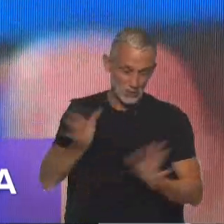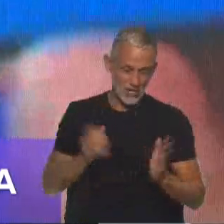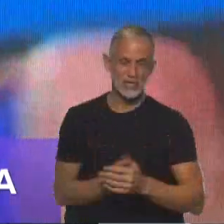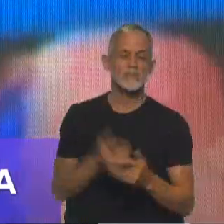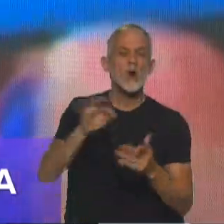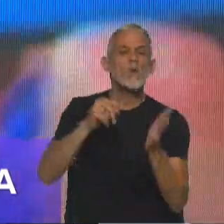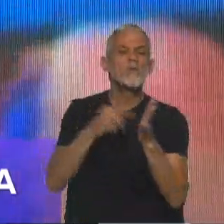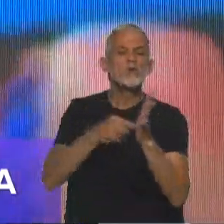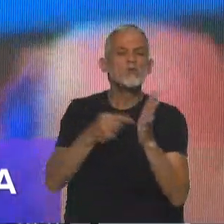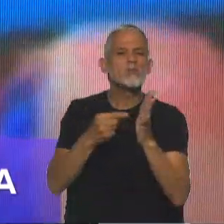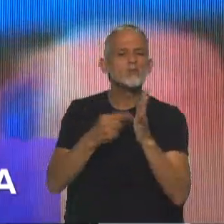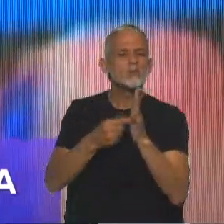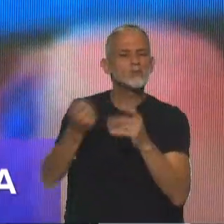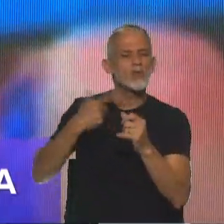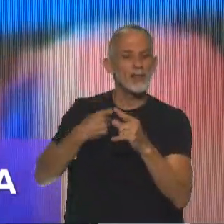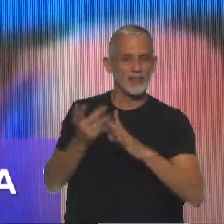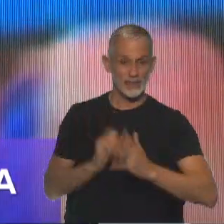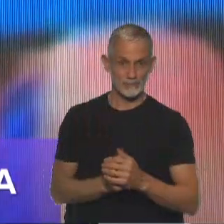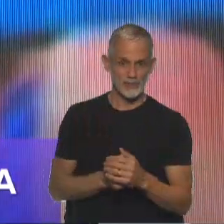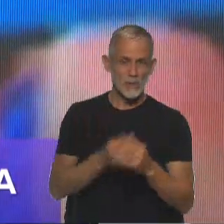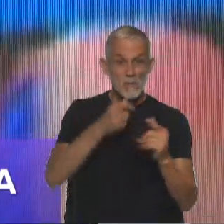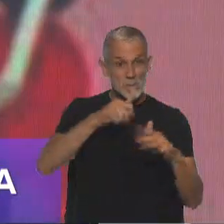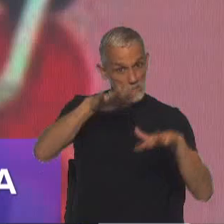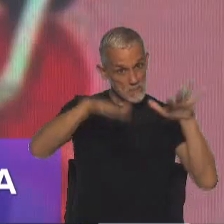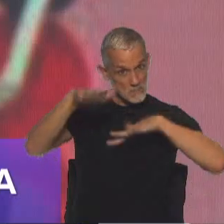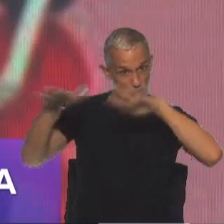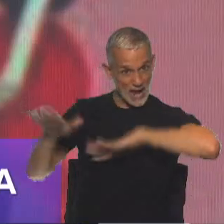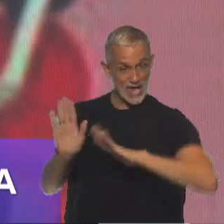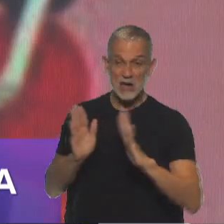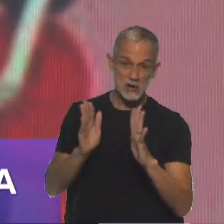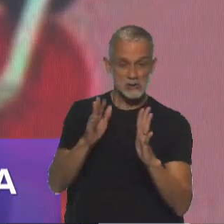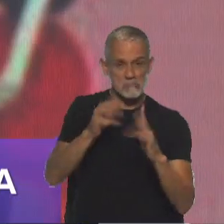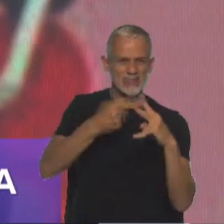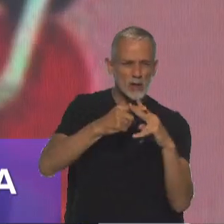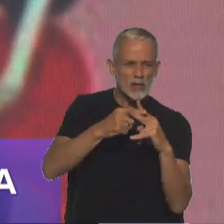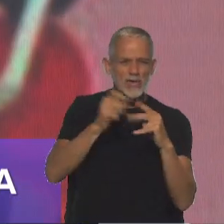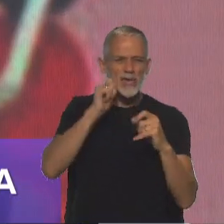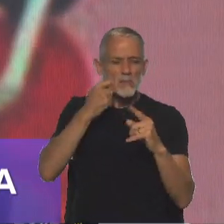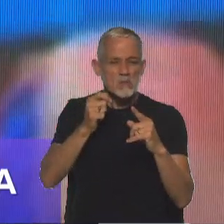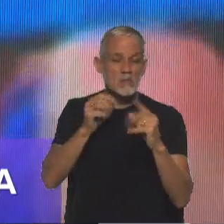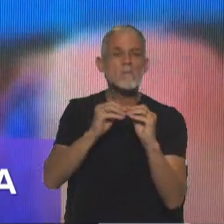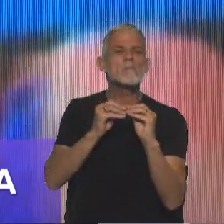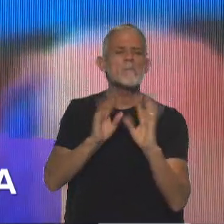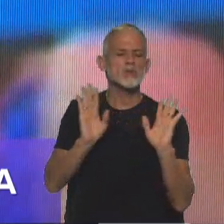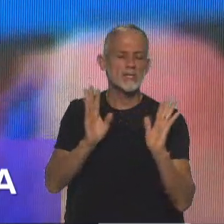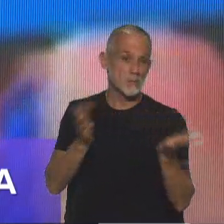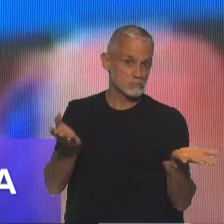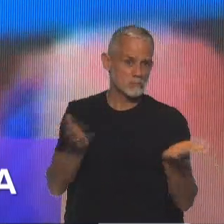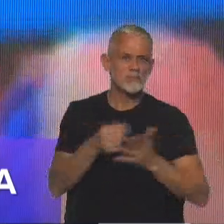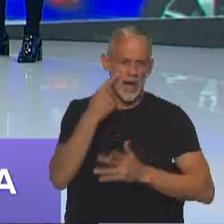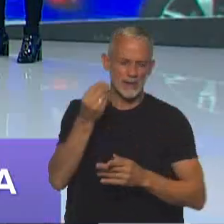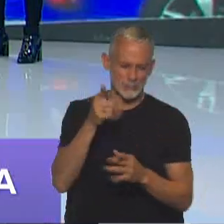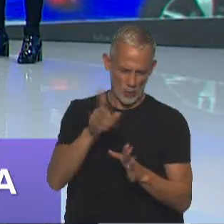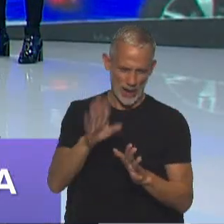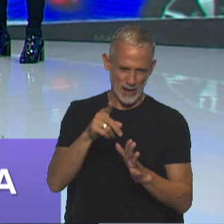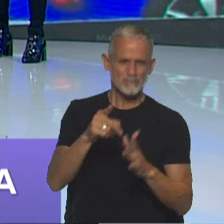y puntos por comprar. En cuanto a los rubros, bastante parejo. Sí, digo, esto es las motivaciones, pero claro, vamos a ver los rubros. Ahora